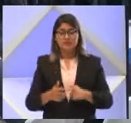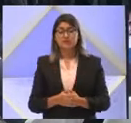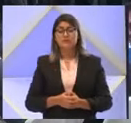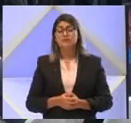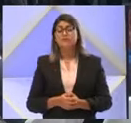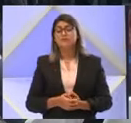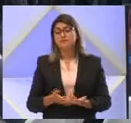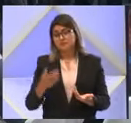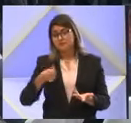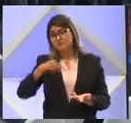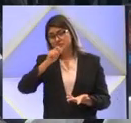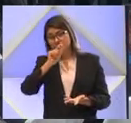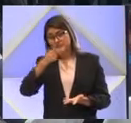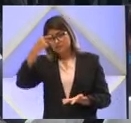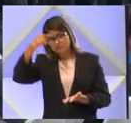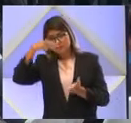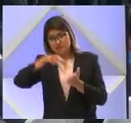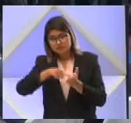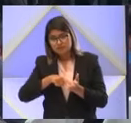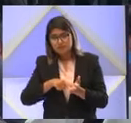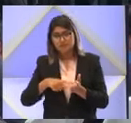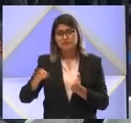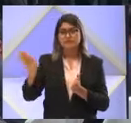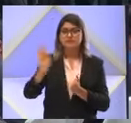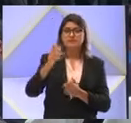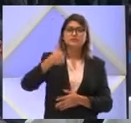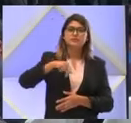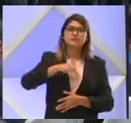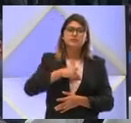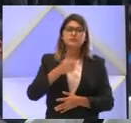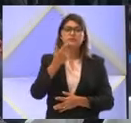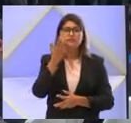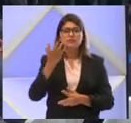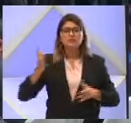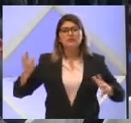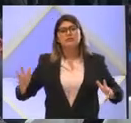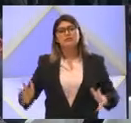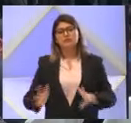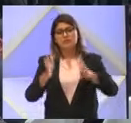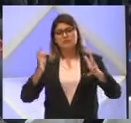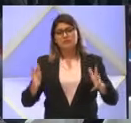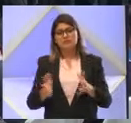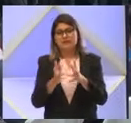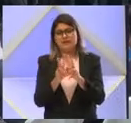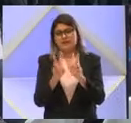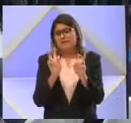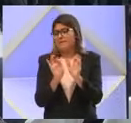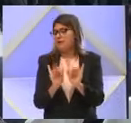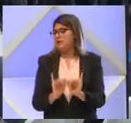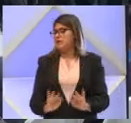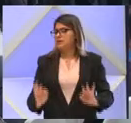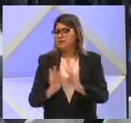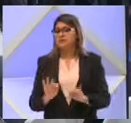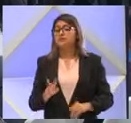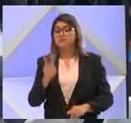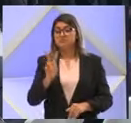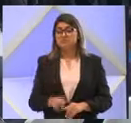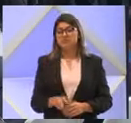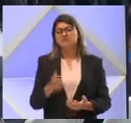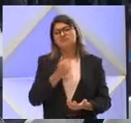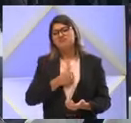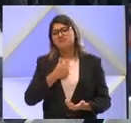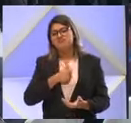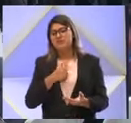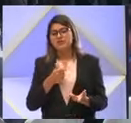creo que sí vamos a promover un esquema que me parece valioso lástima que no es asequible pero es